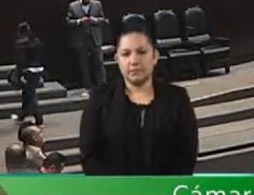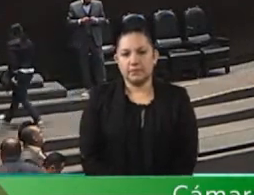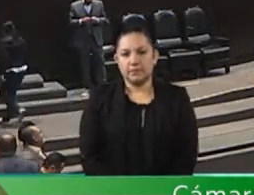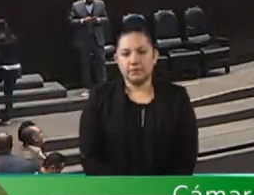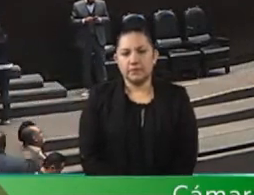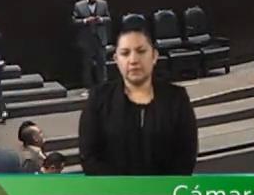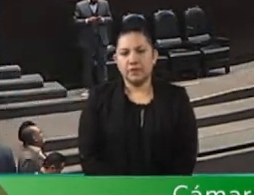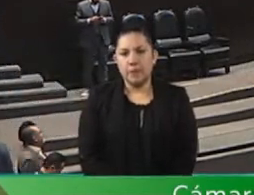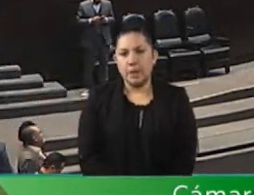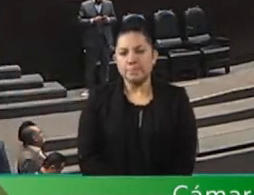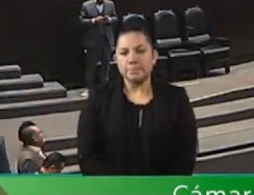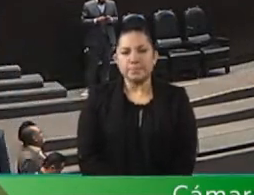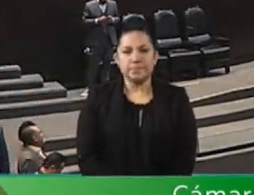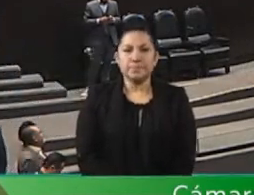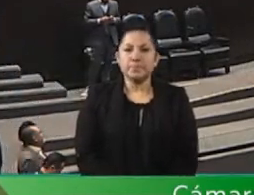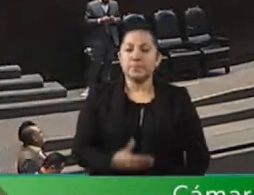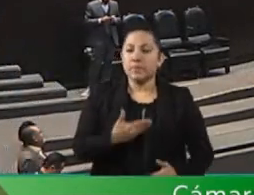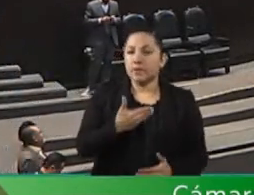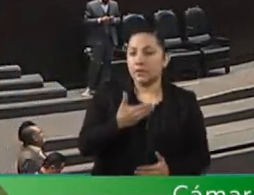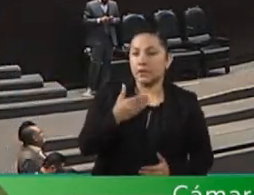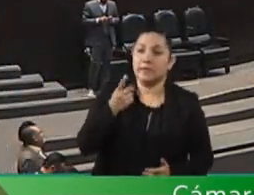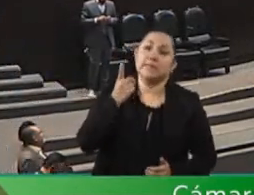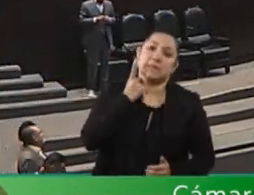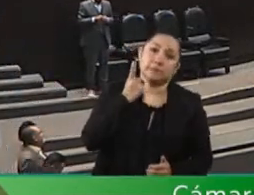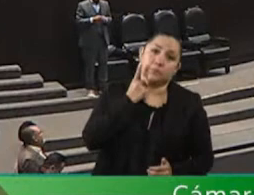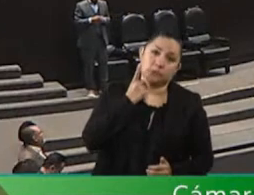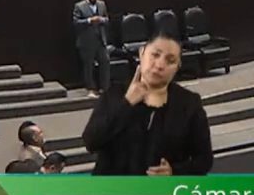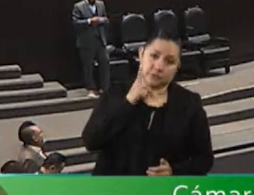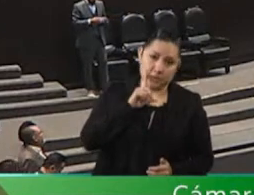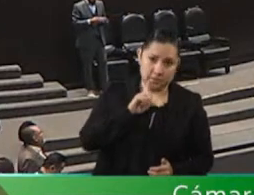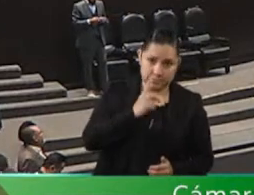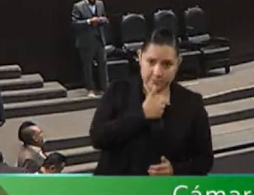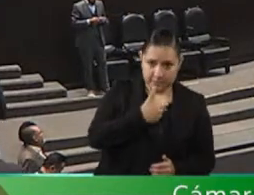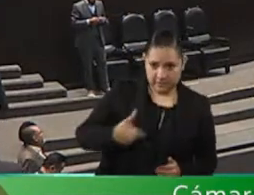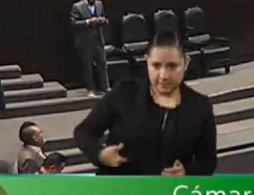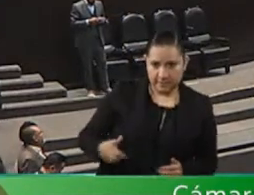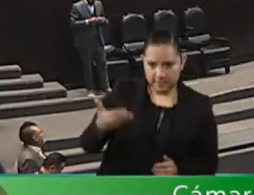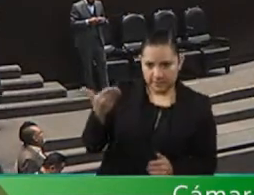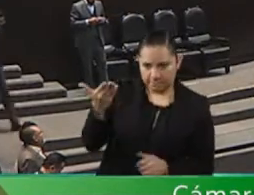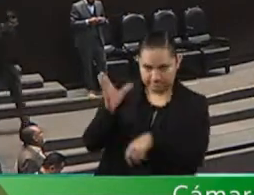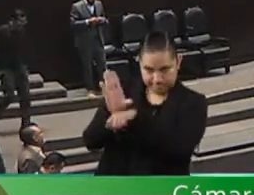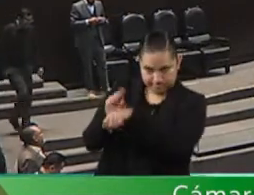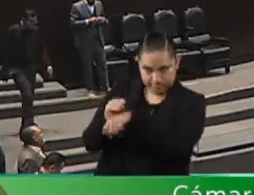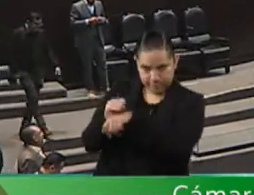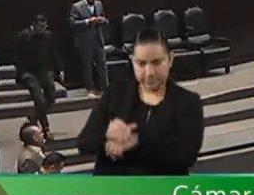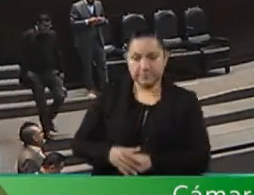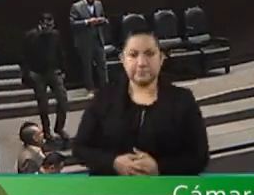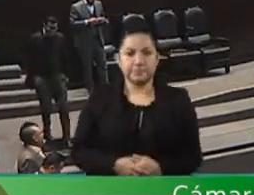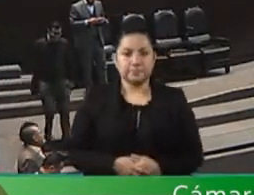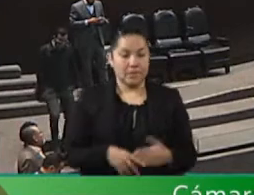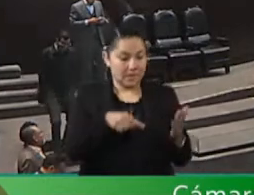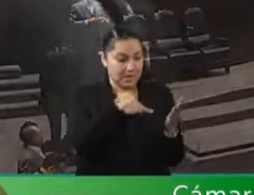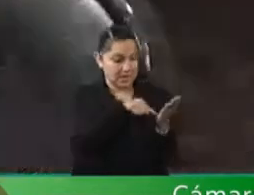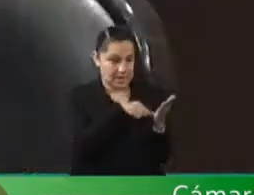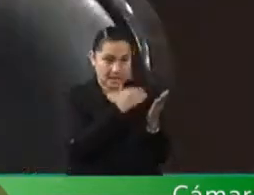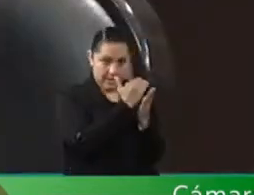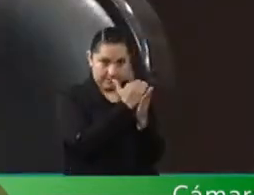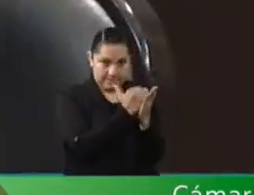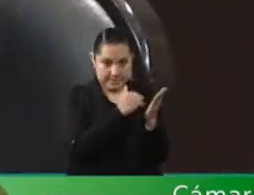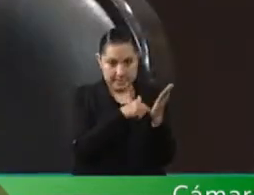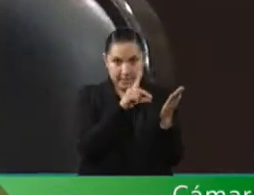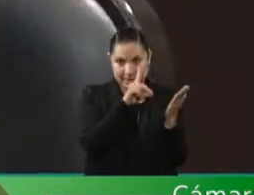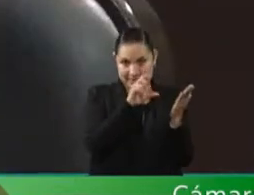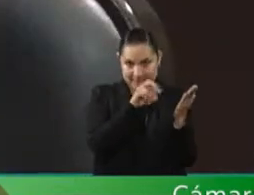Con la venia, diputada presidenta. El dictamen que ha sido puesto a nuestra